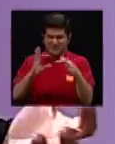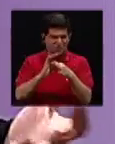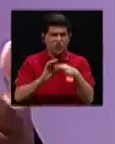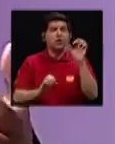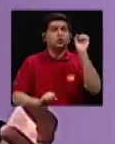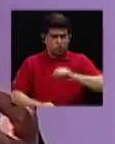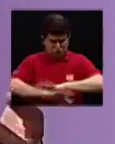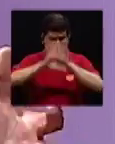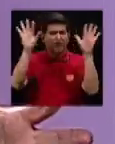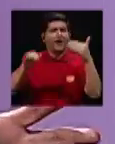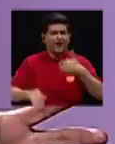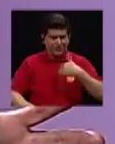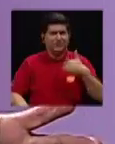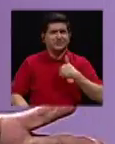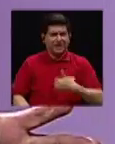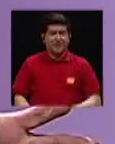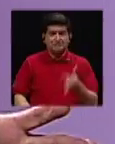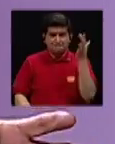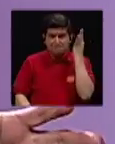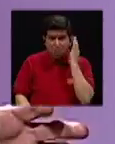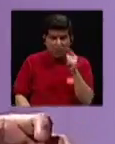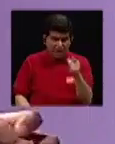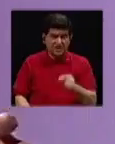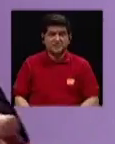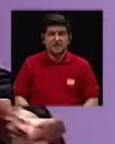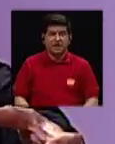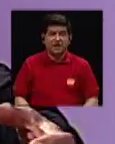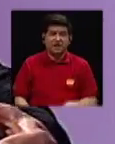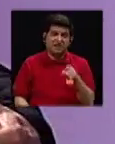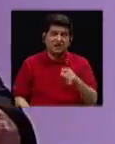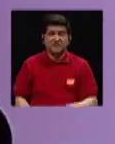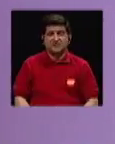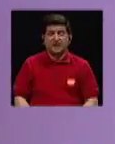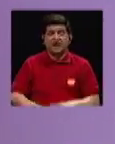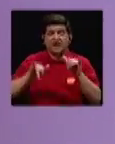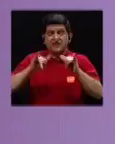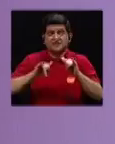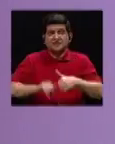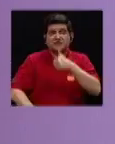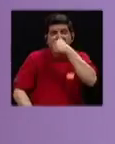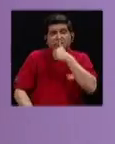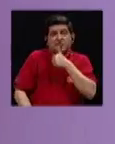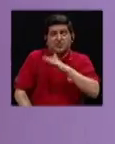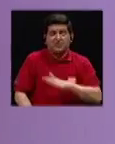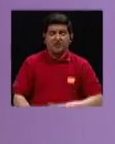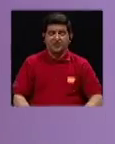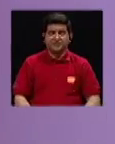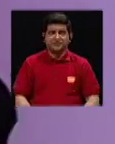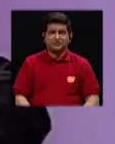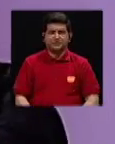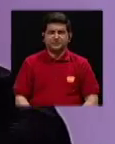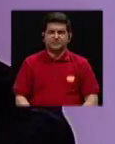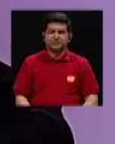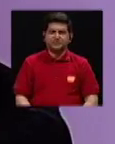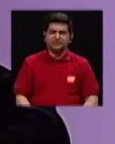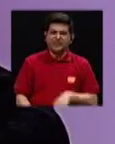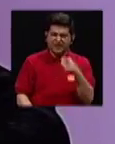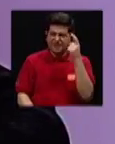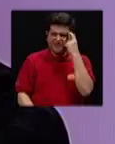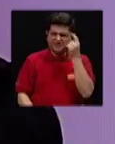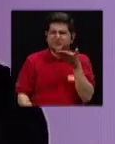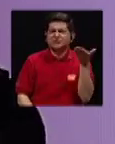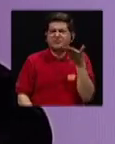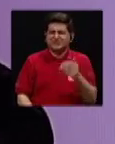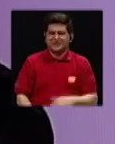parezca que no hay una conexión Claro que la hay o sea son mujeres que van a estar retrayendo a lo privado claro